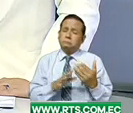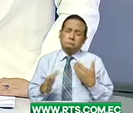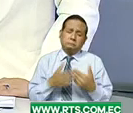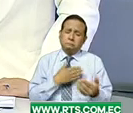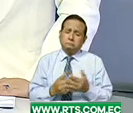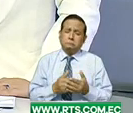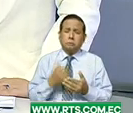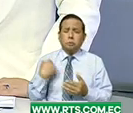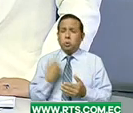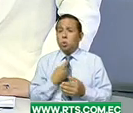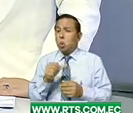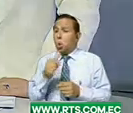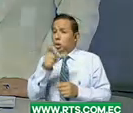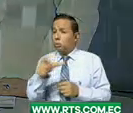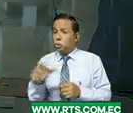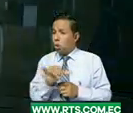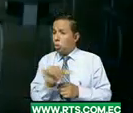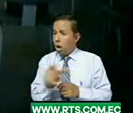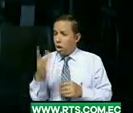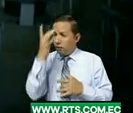país.